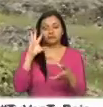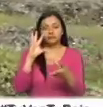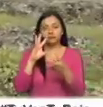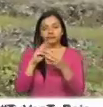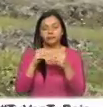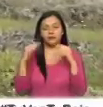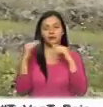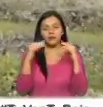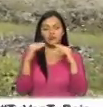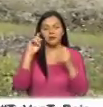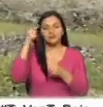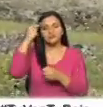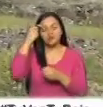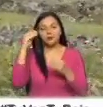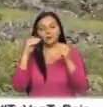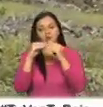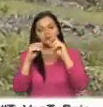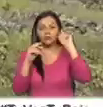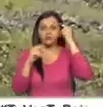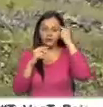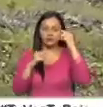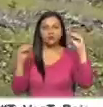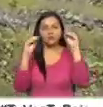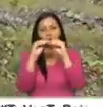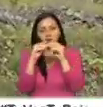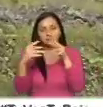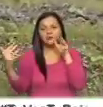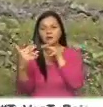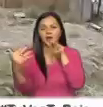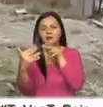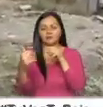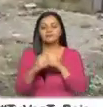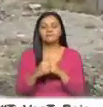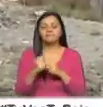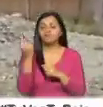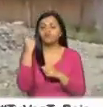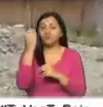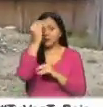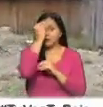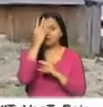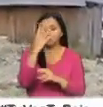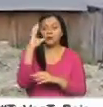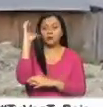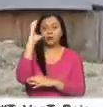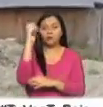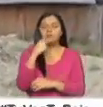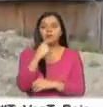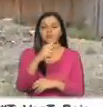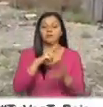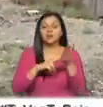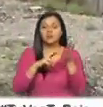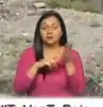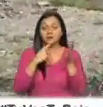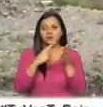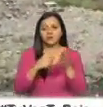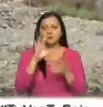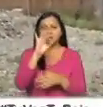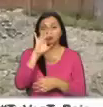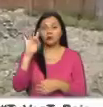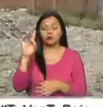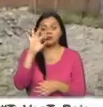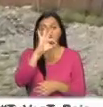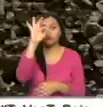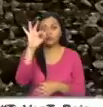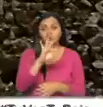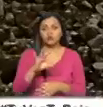guerrillas, paramilitares y agentes del Estado. Un reciente informe de la Asociación Colombiana de Minería indicó que el 88%